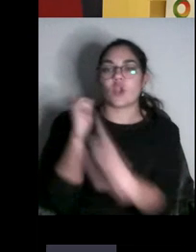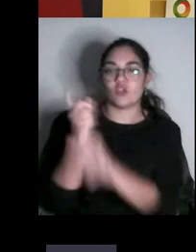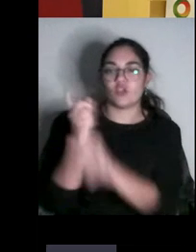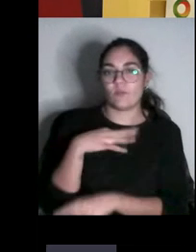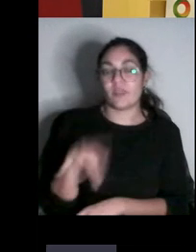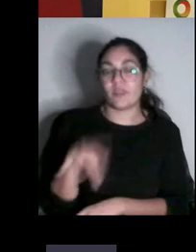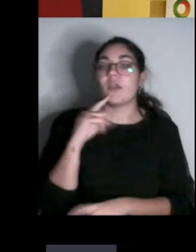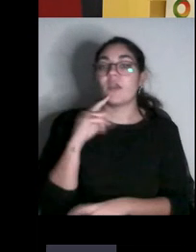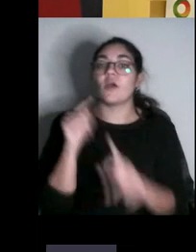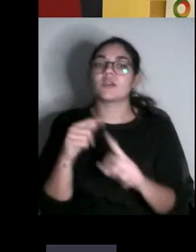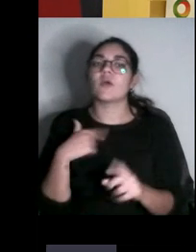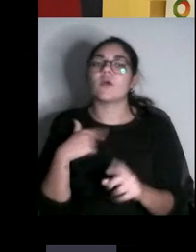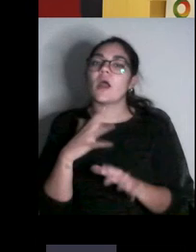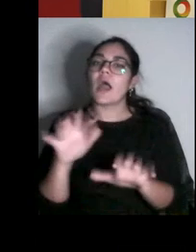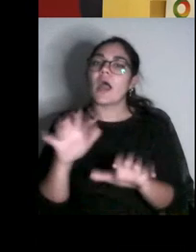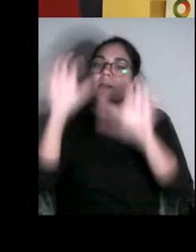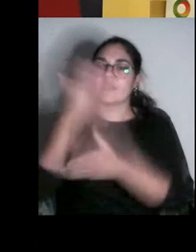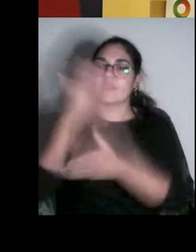cooperativo